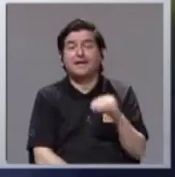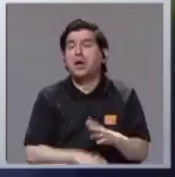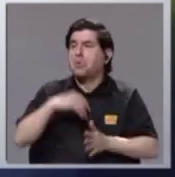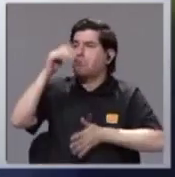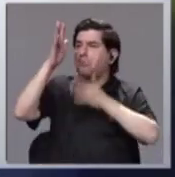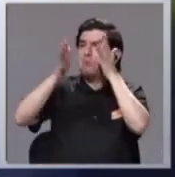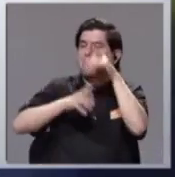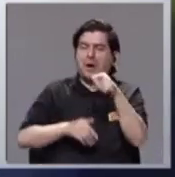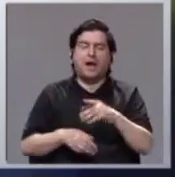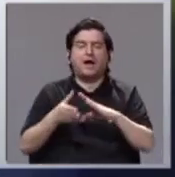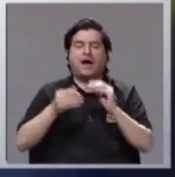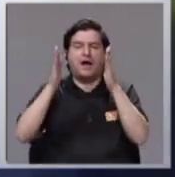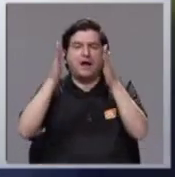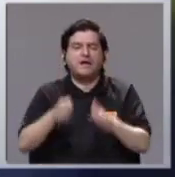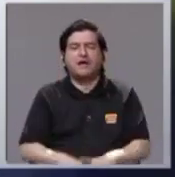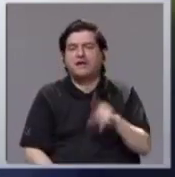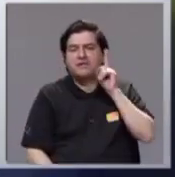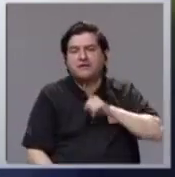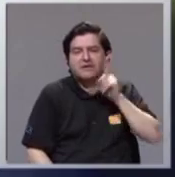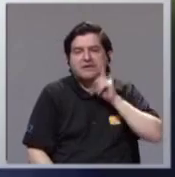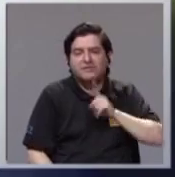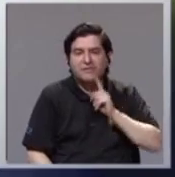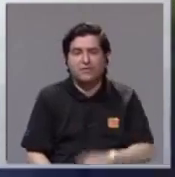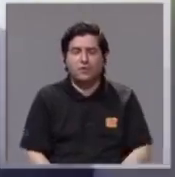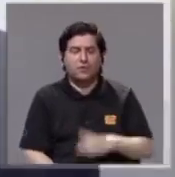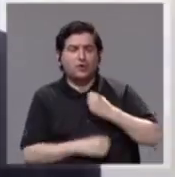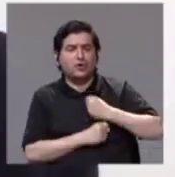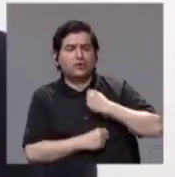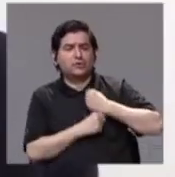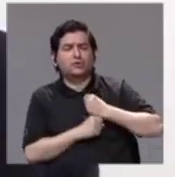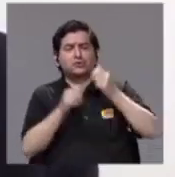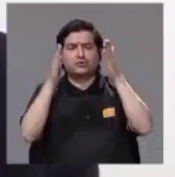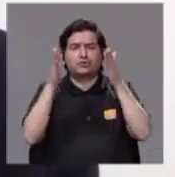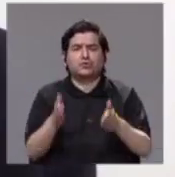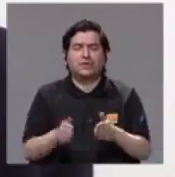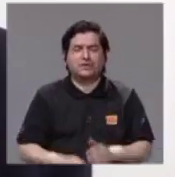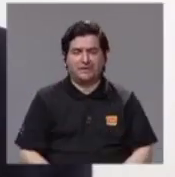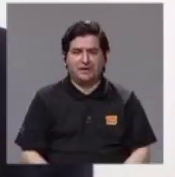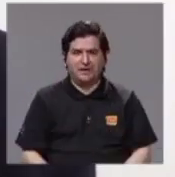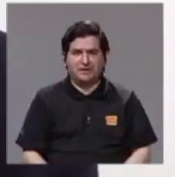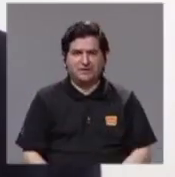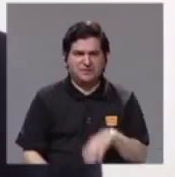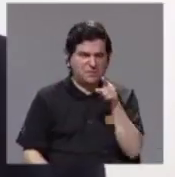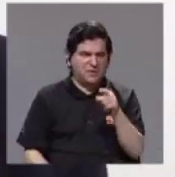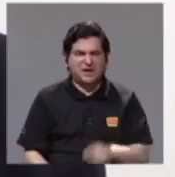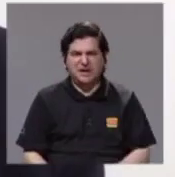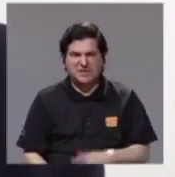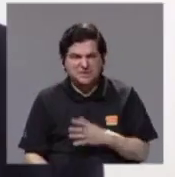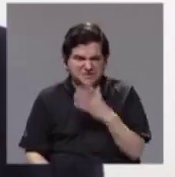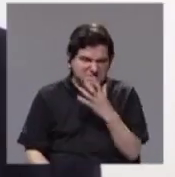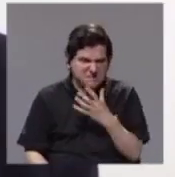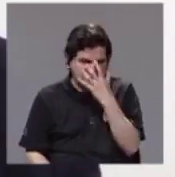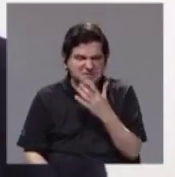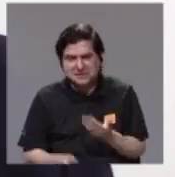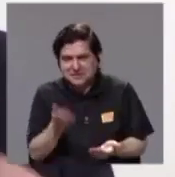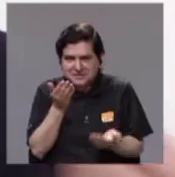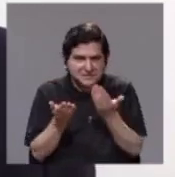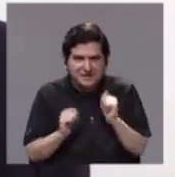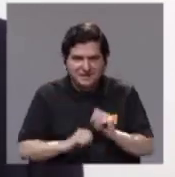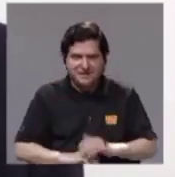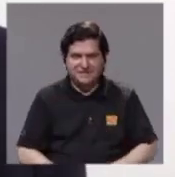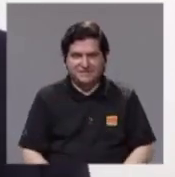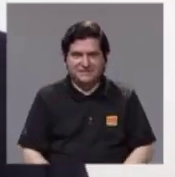y inventó este narrador ficticio, el soldado raso, un poco gruñón, un